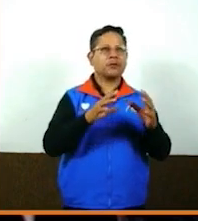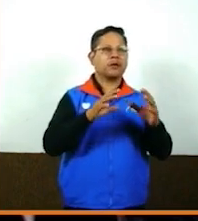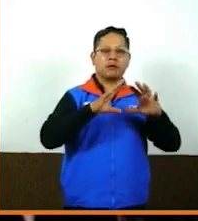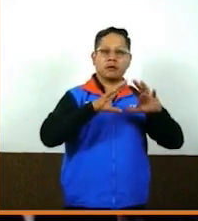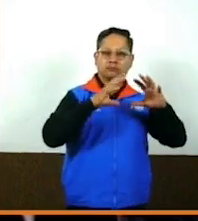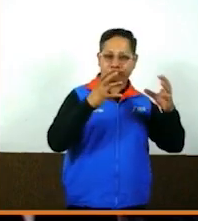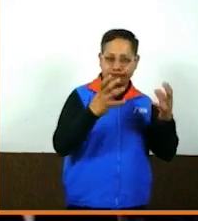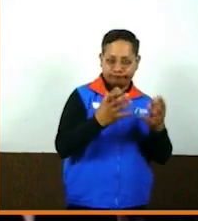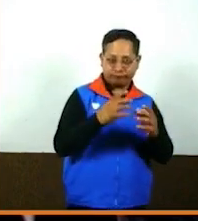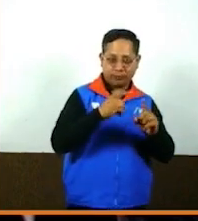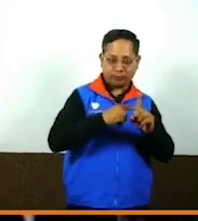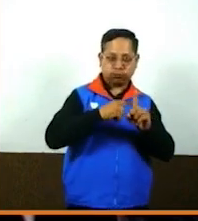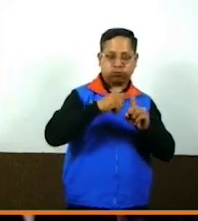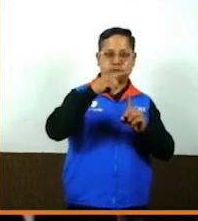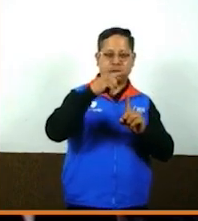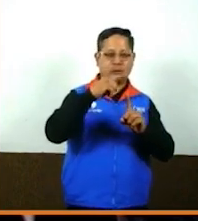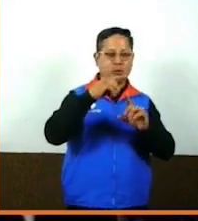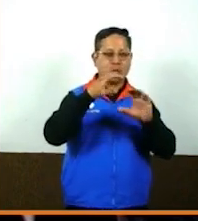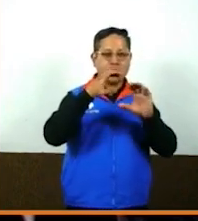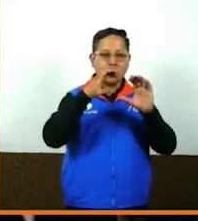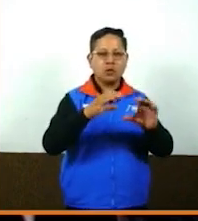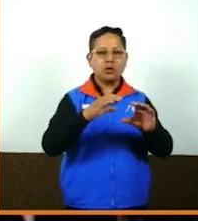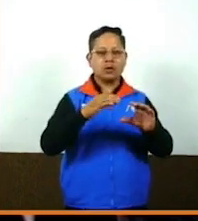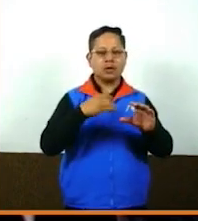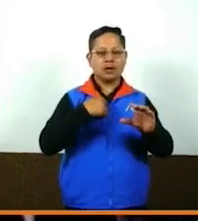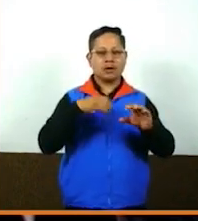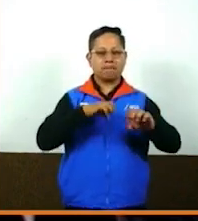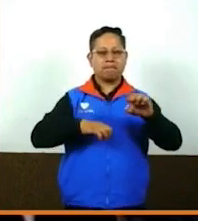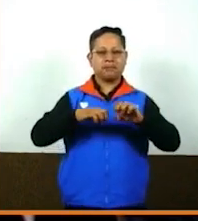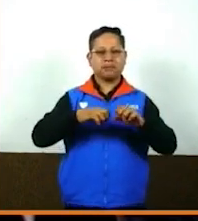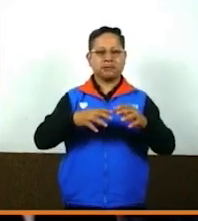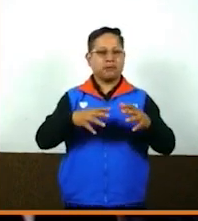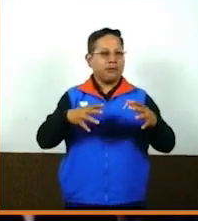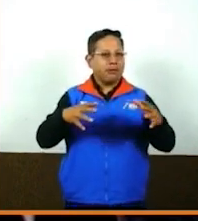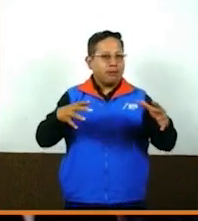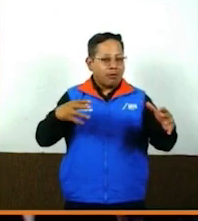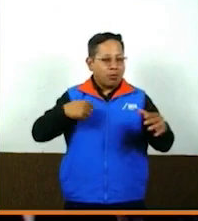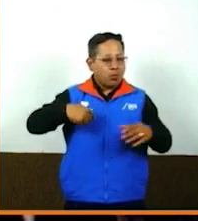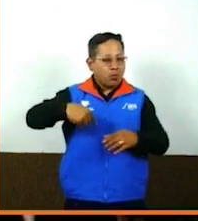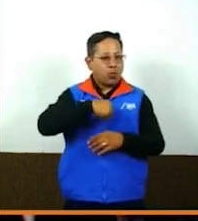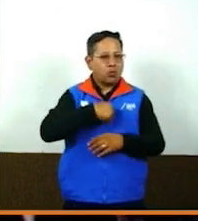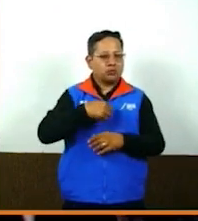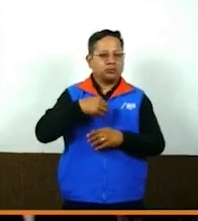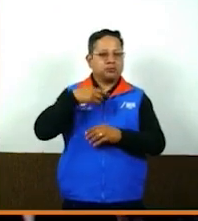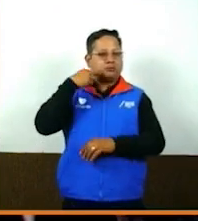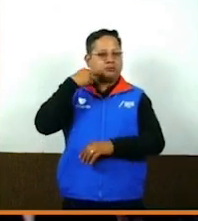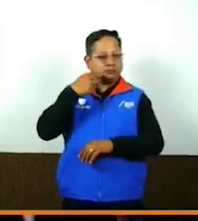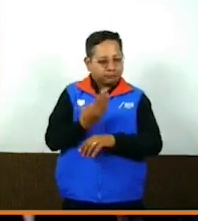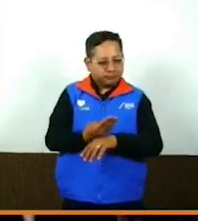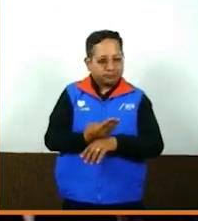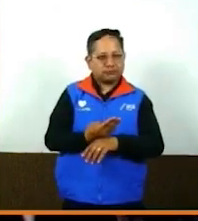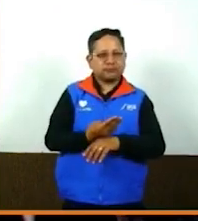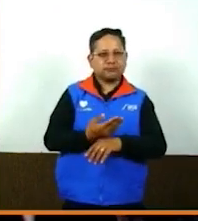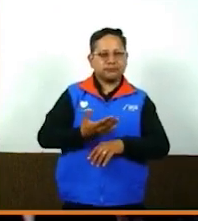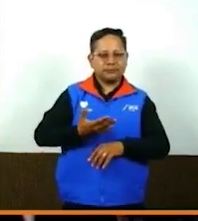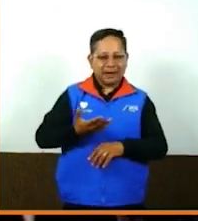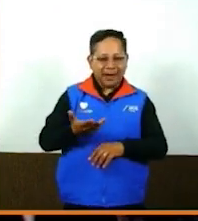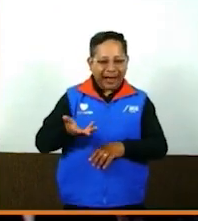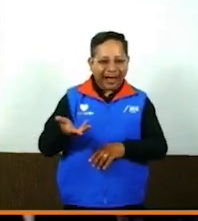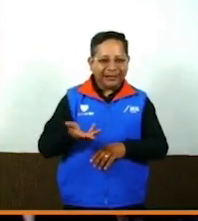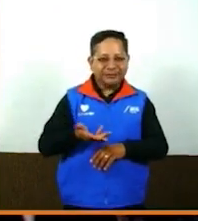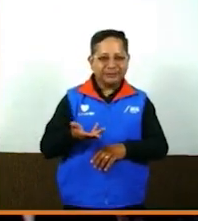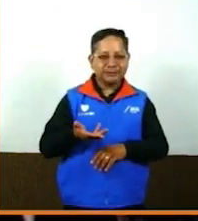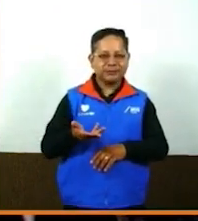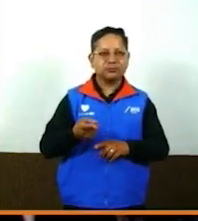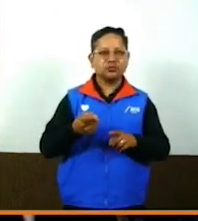en términos de sustentabilidad, creo que como empresas grandes tenemos la responsabilidad de sacar nuestros tentáculos, si